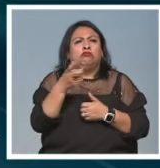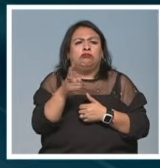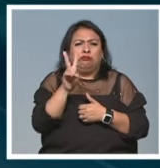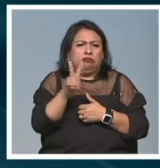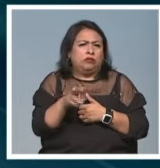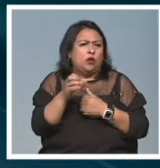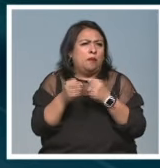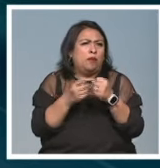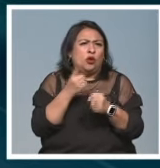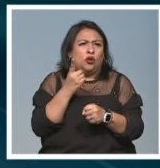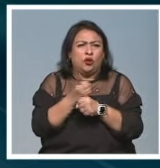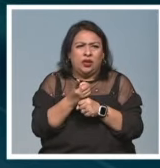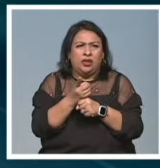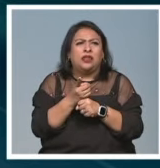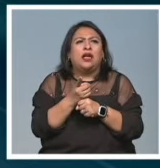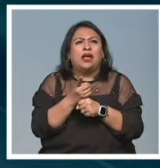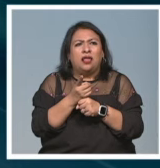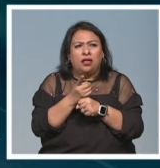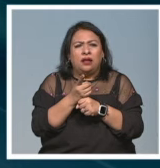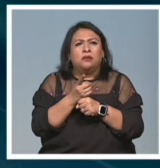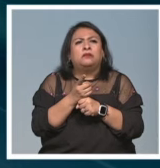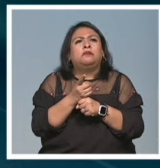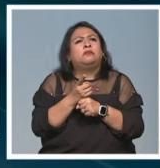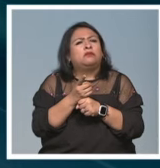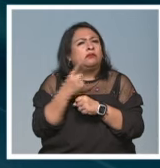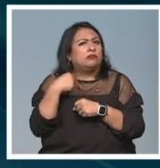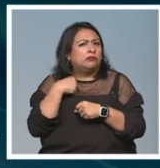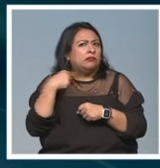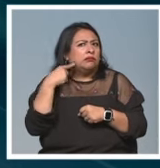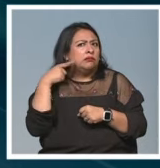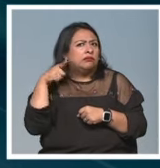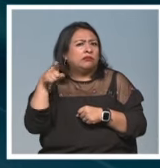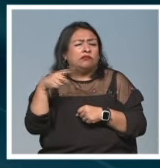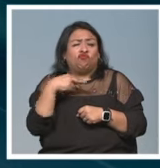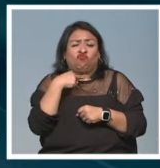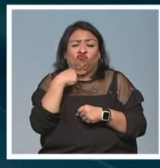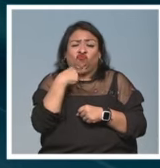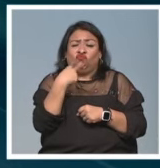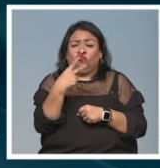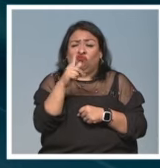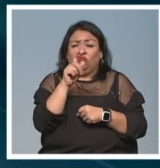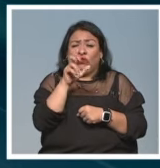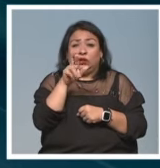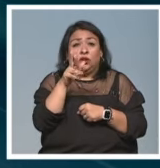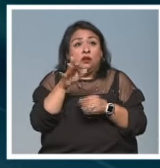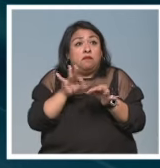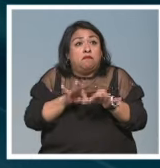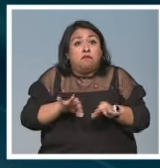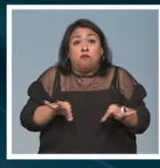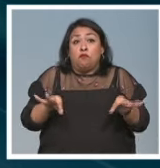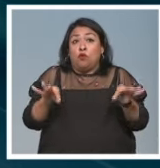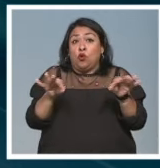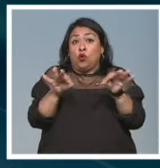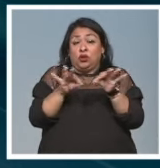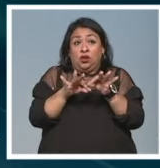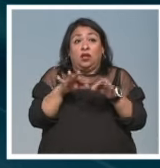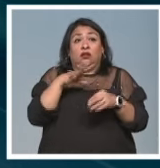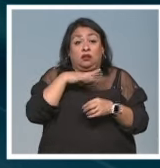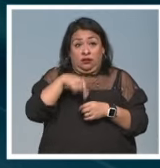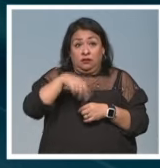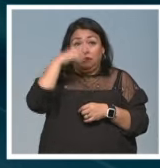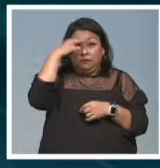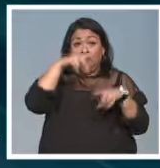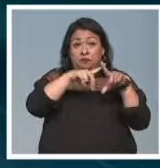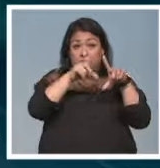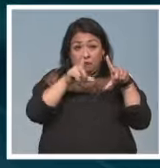gran oportunidad de escuchar a uno de los tenores más importantes que ha dado